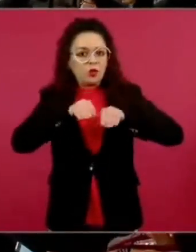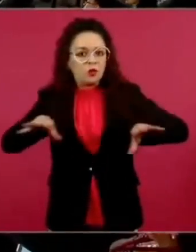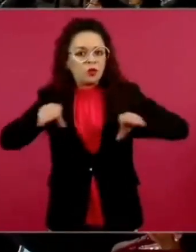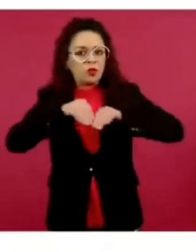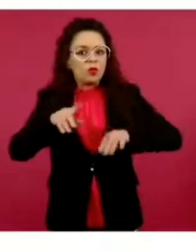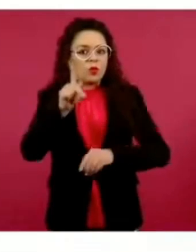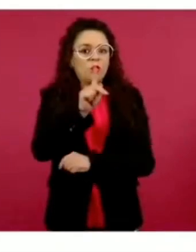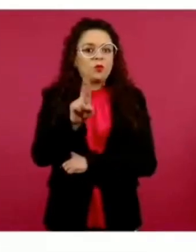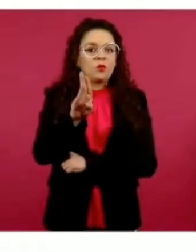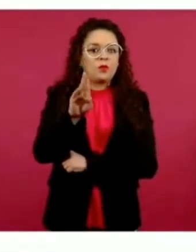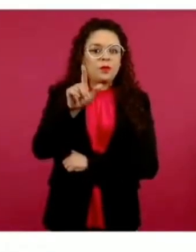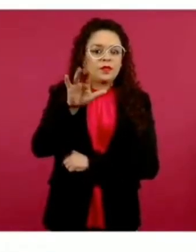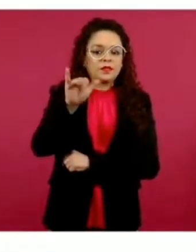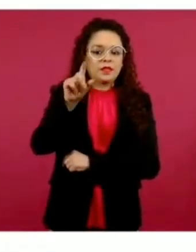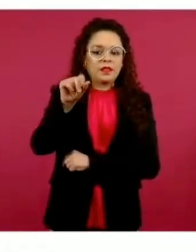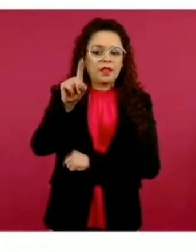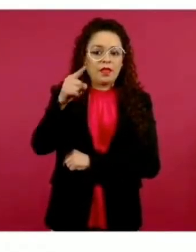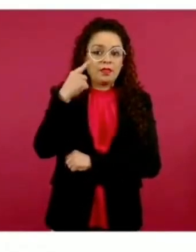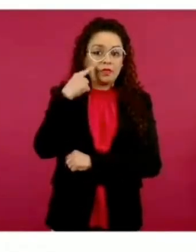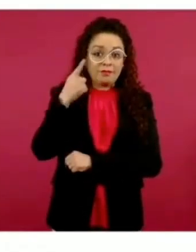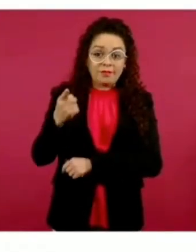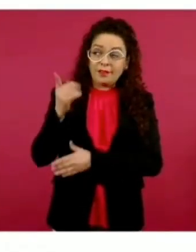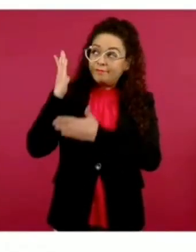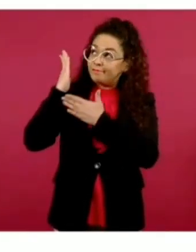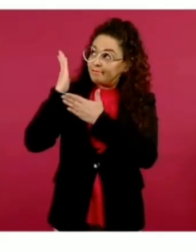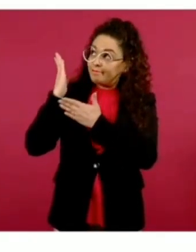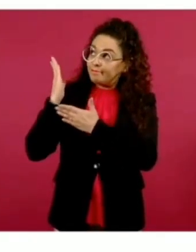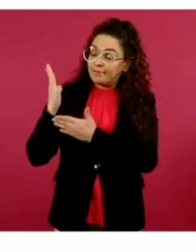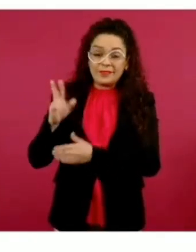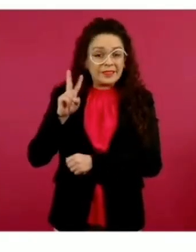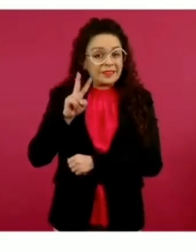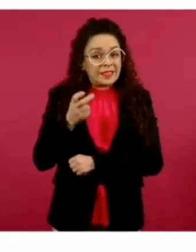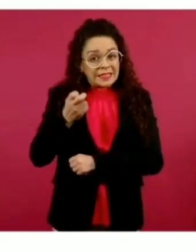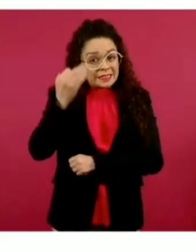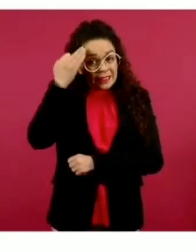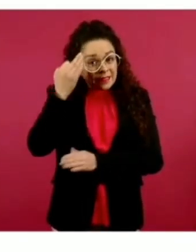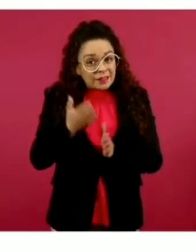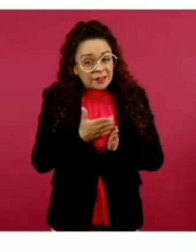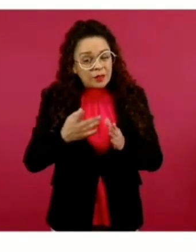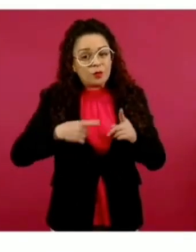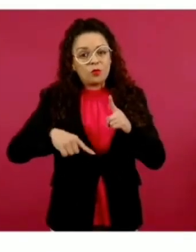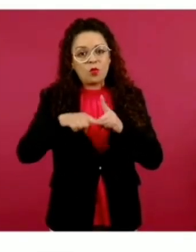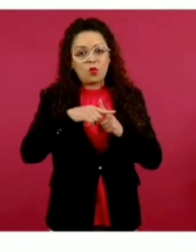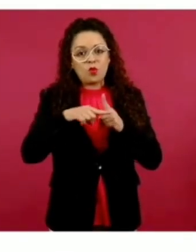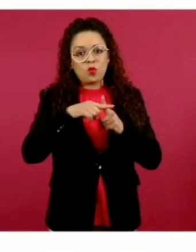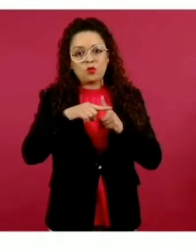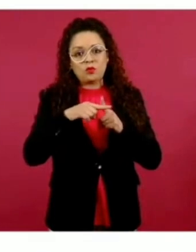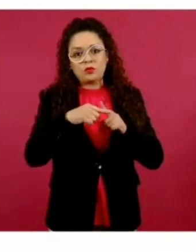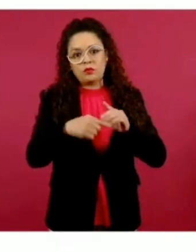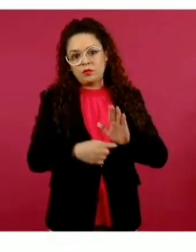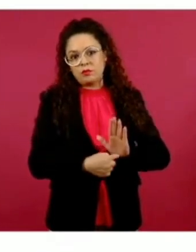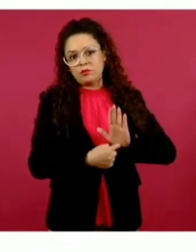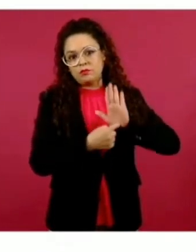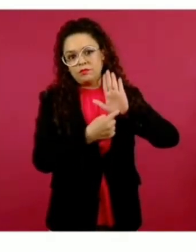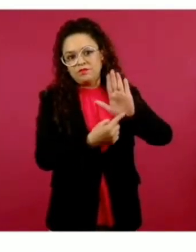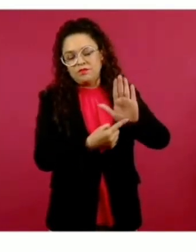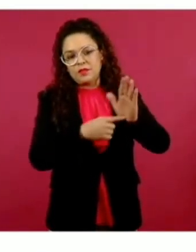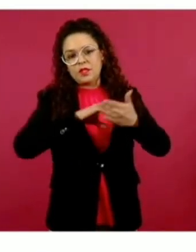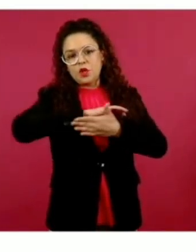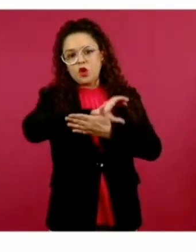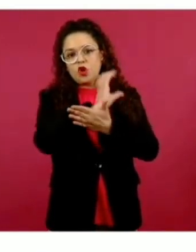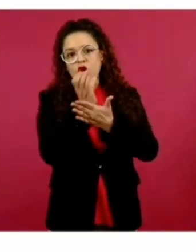tiempos sería muy bueno que se transparentara. Los convenios. Sí, los convenios de